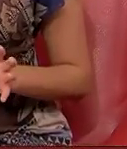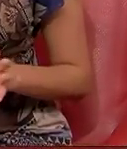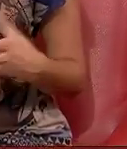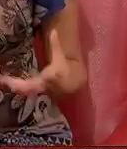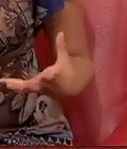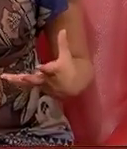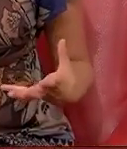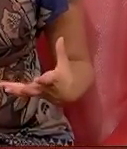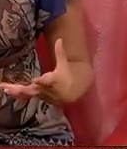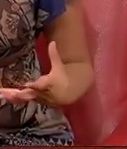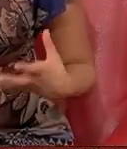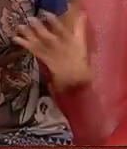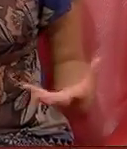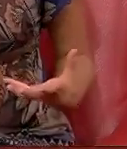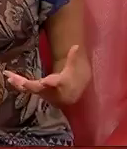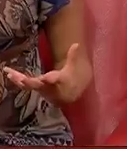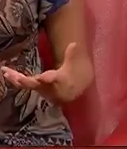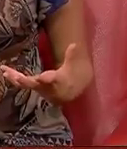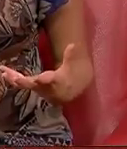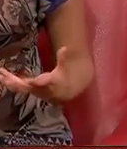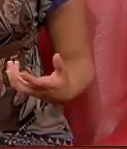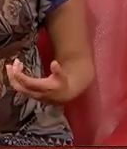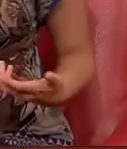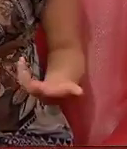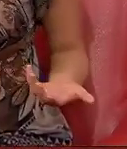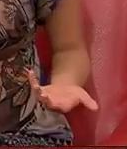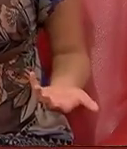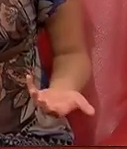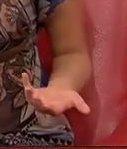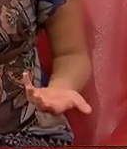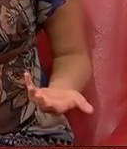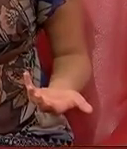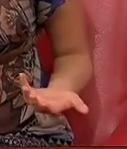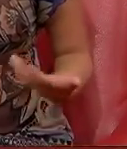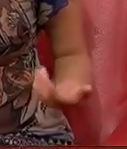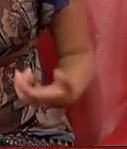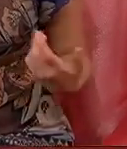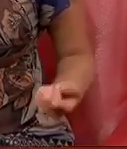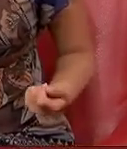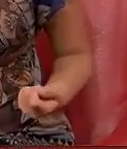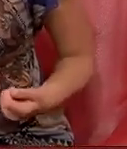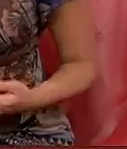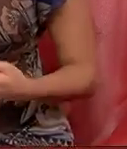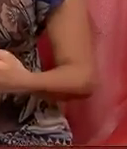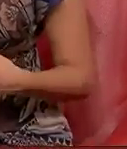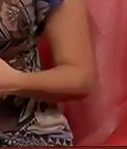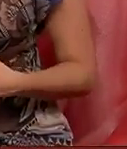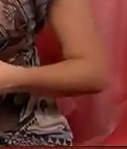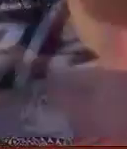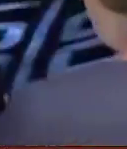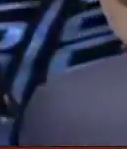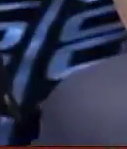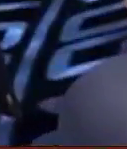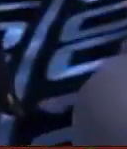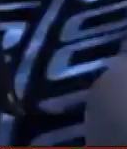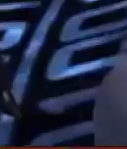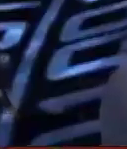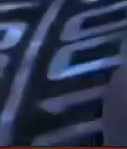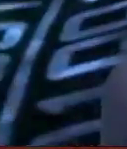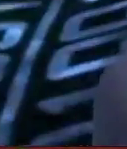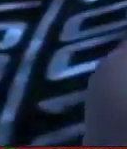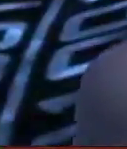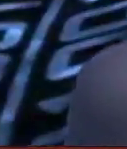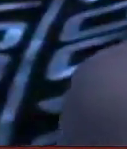tema que ha causado mucha controversia y que una vez más nos hace pues dudar de las redes sociales, lugares donde pues depositamos